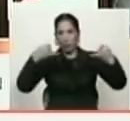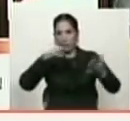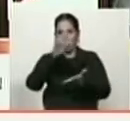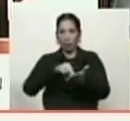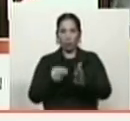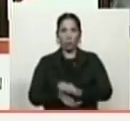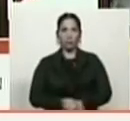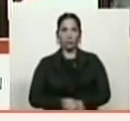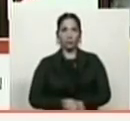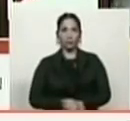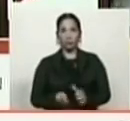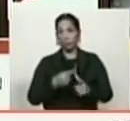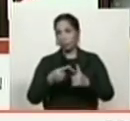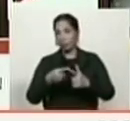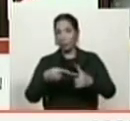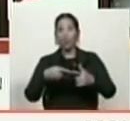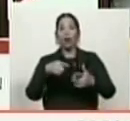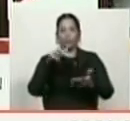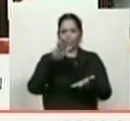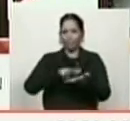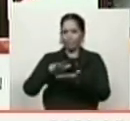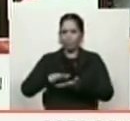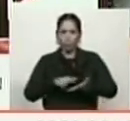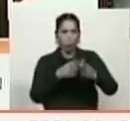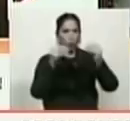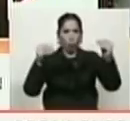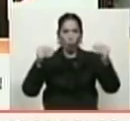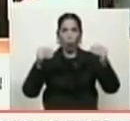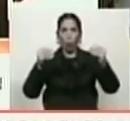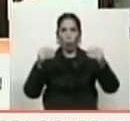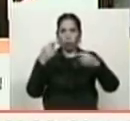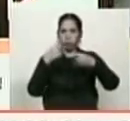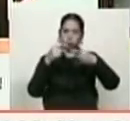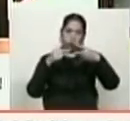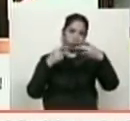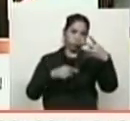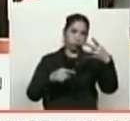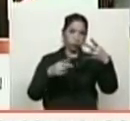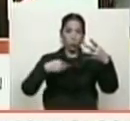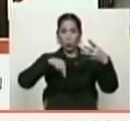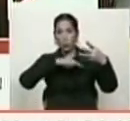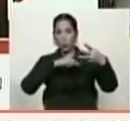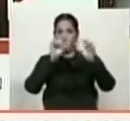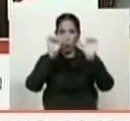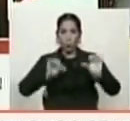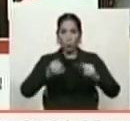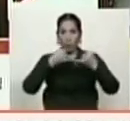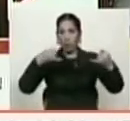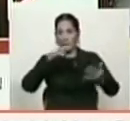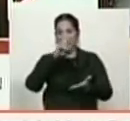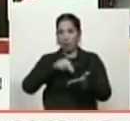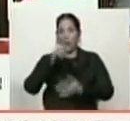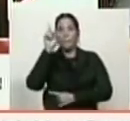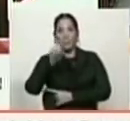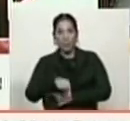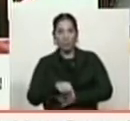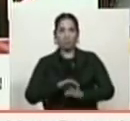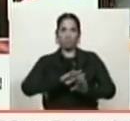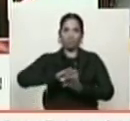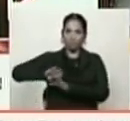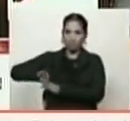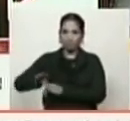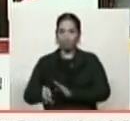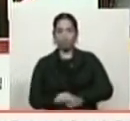nacional. Entonces, el aseguramiento en todos los sentidos de nuestro sistema eléctrico nacional. Además de